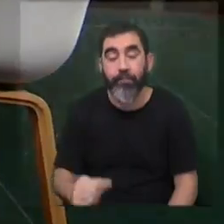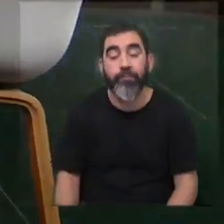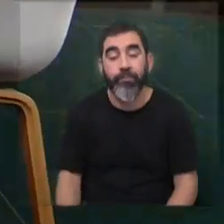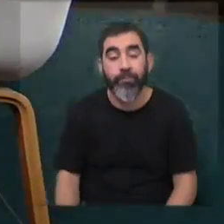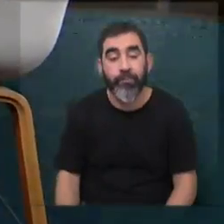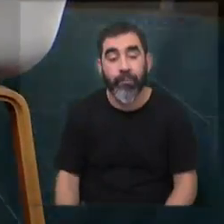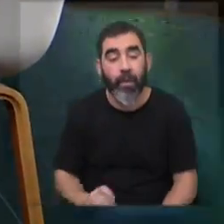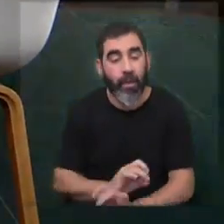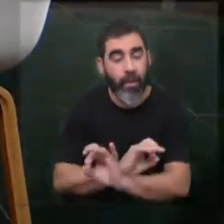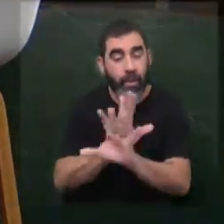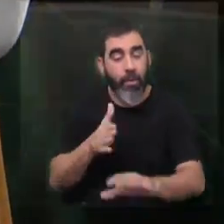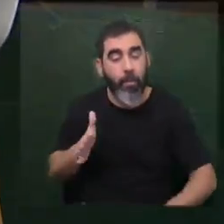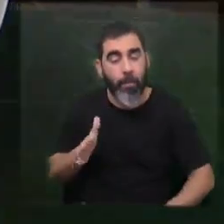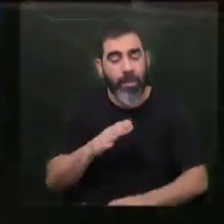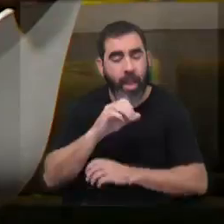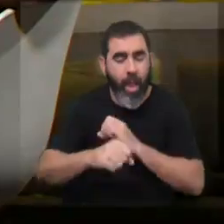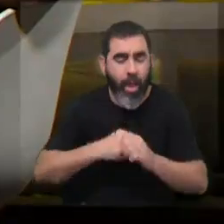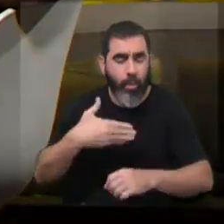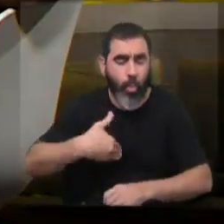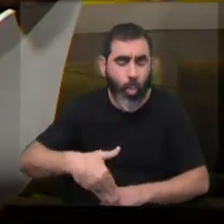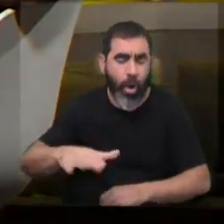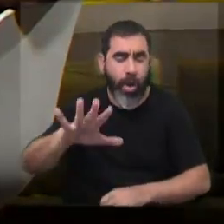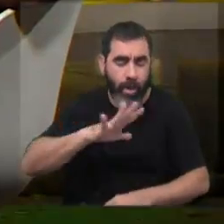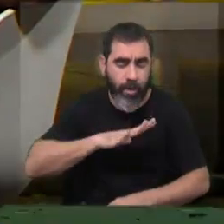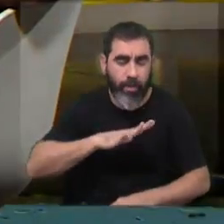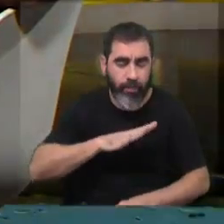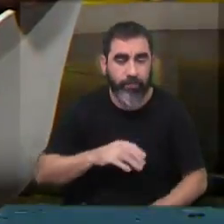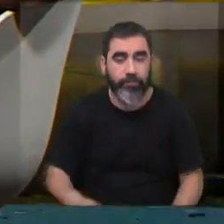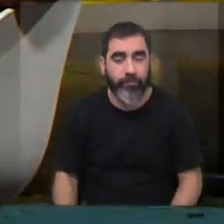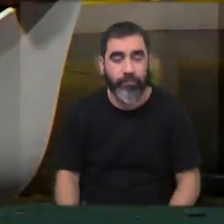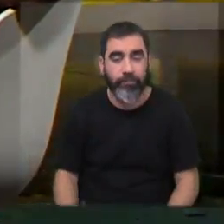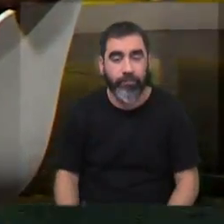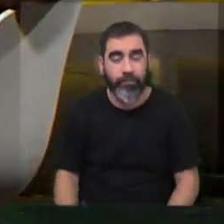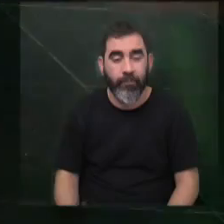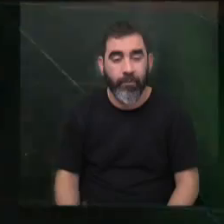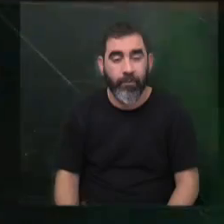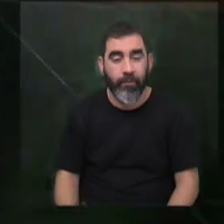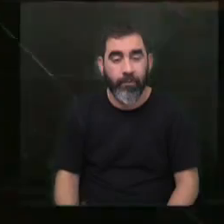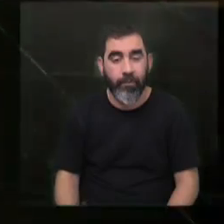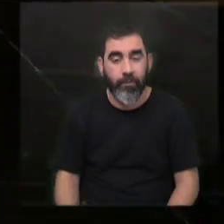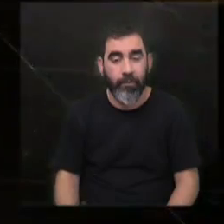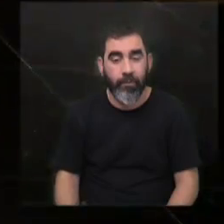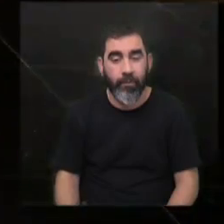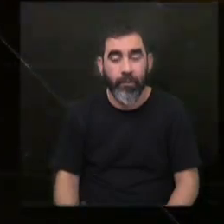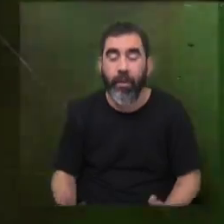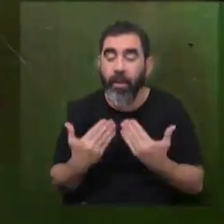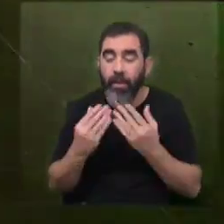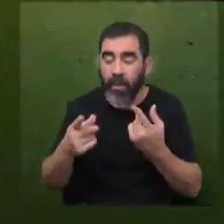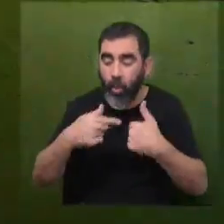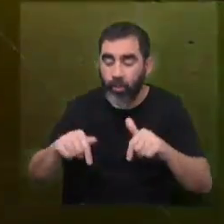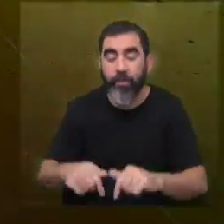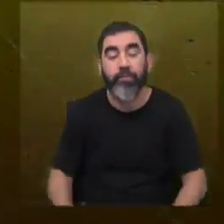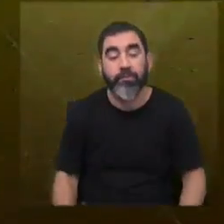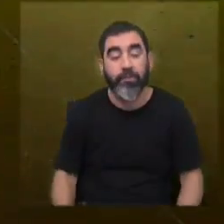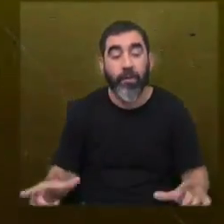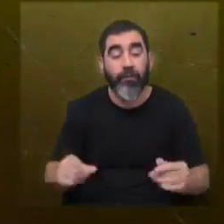queda claro que hay peces anuales para rato, así que volveremos a hablar de eso también. Muy bien. Hasta pronto. Muy amable Chao. y a las órdenes, Gracias. como siempre.